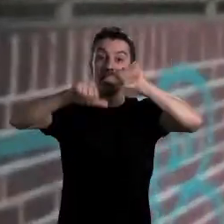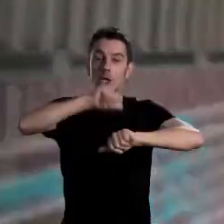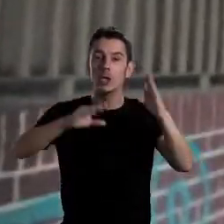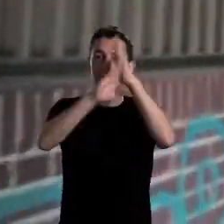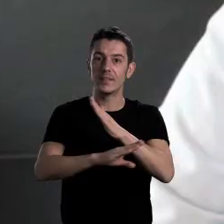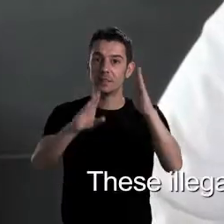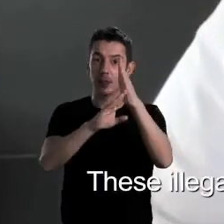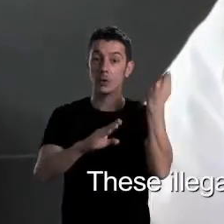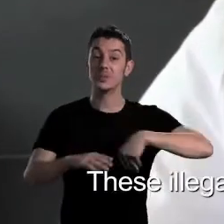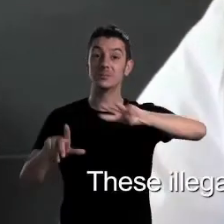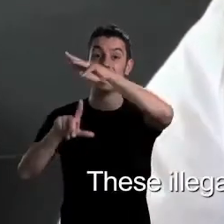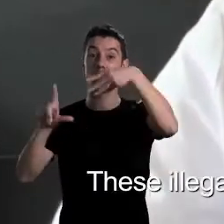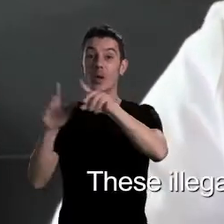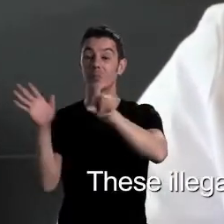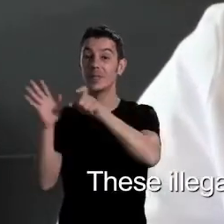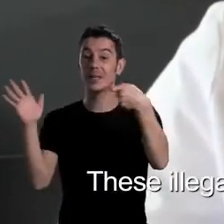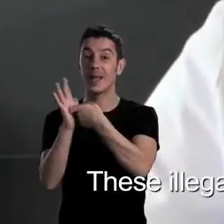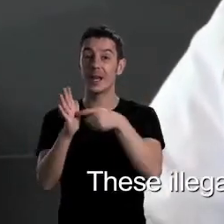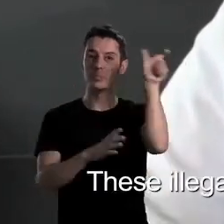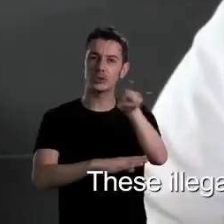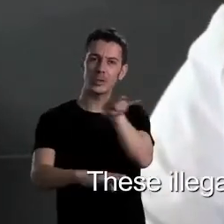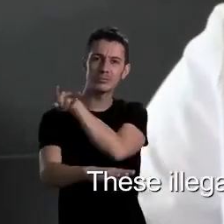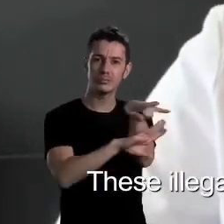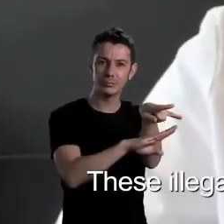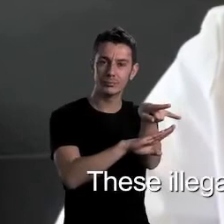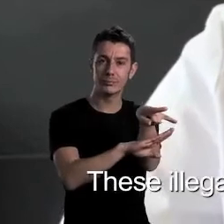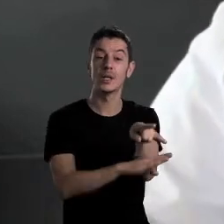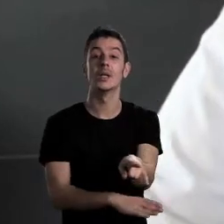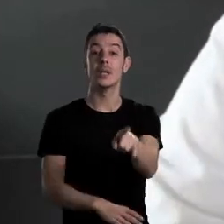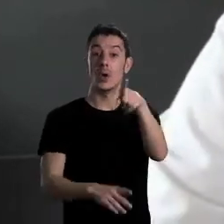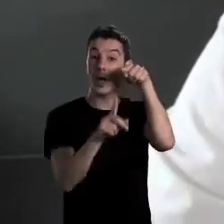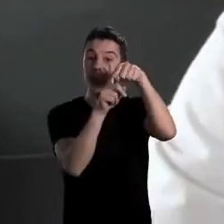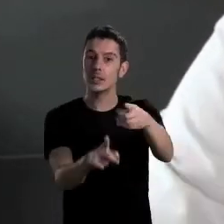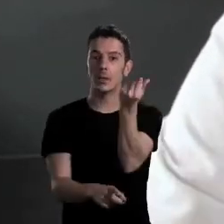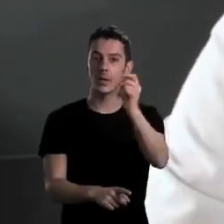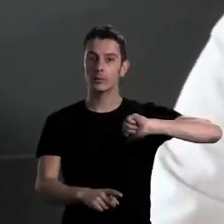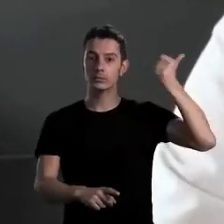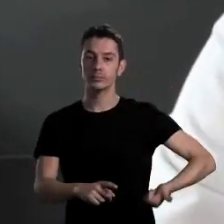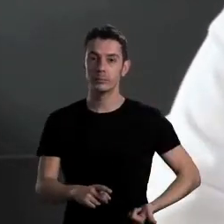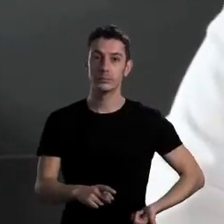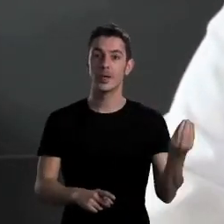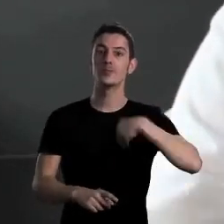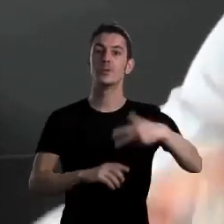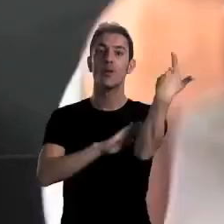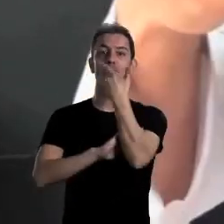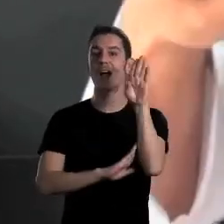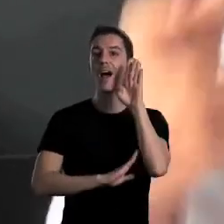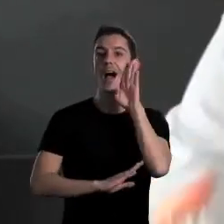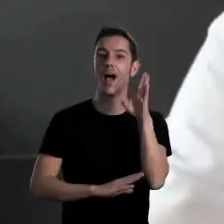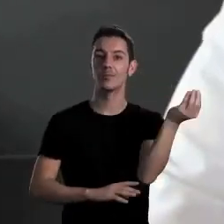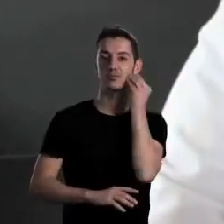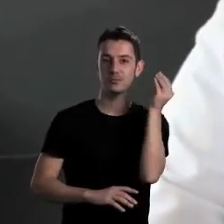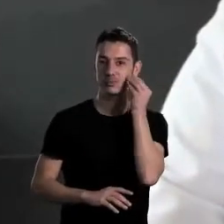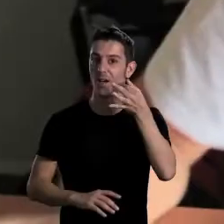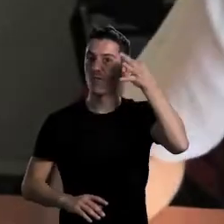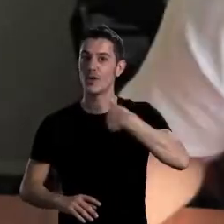clandestinos. Las webs ilegales mienten para enriquecerse engañando a la gente. Yo he grabado un vídeo que es mentira. Yo no tomaba esto,